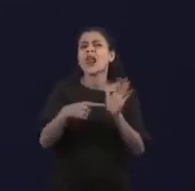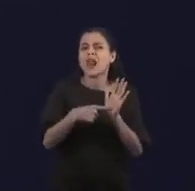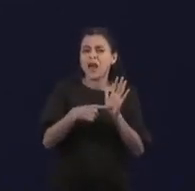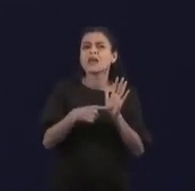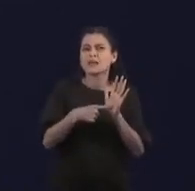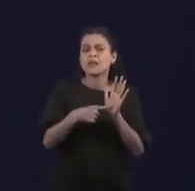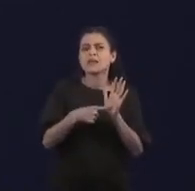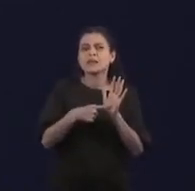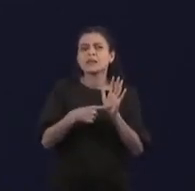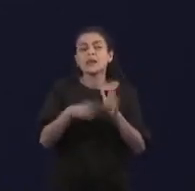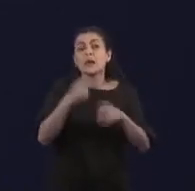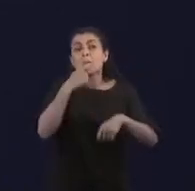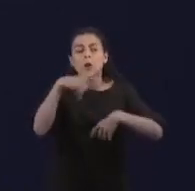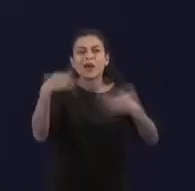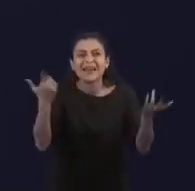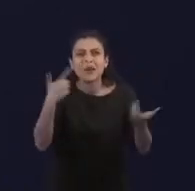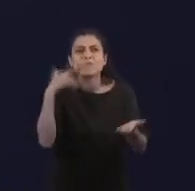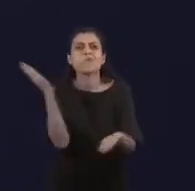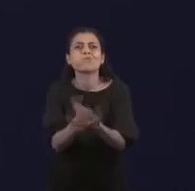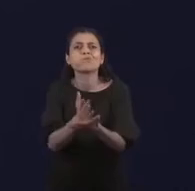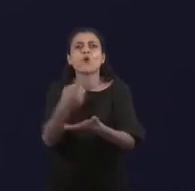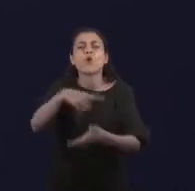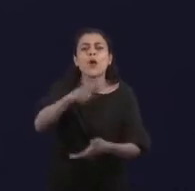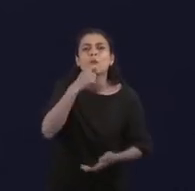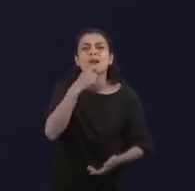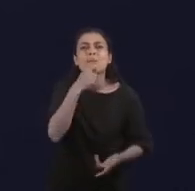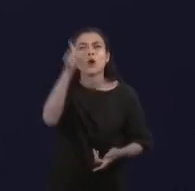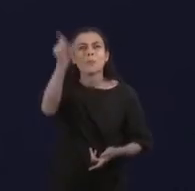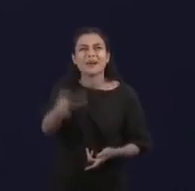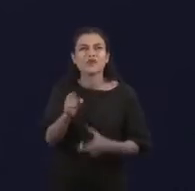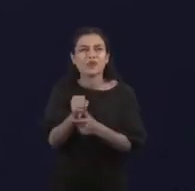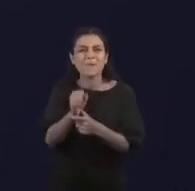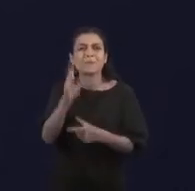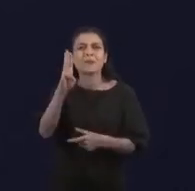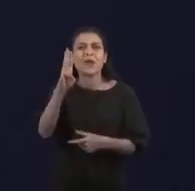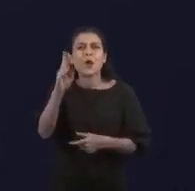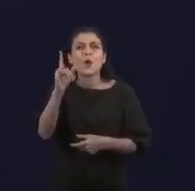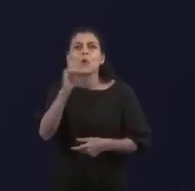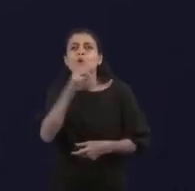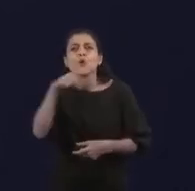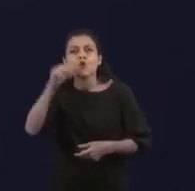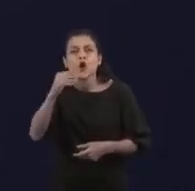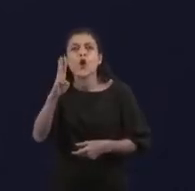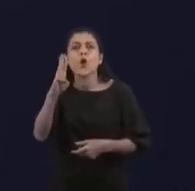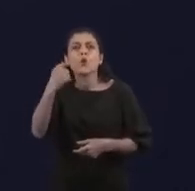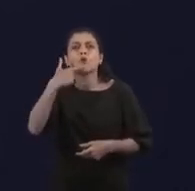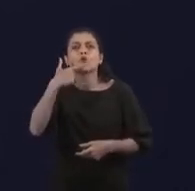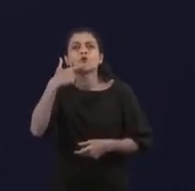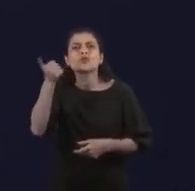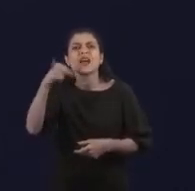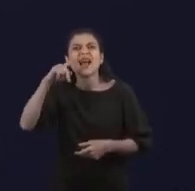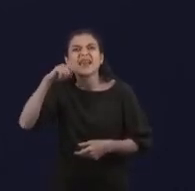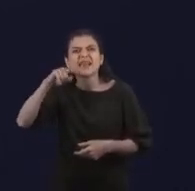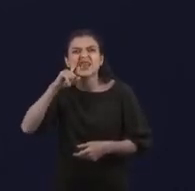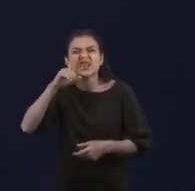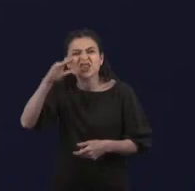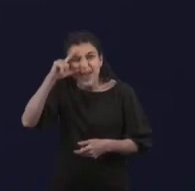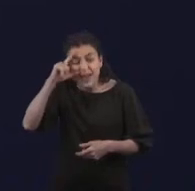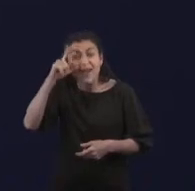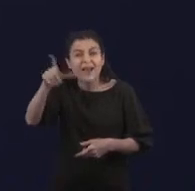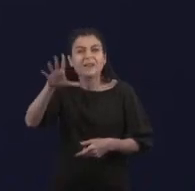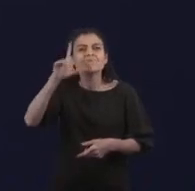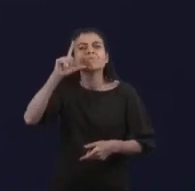tener justicia crímenes, por ejemplo, como el de Bruno Busanich, que para quienes no lo recuerdan es el playero